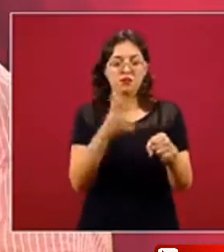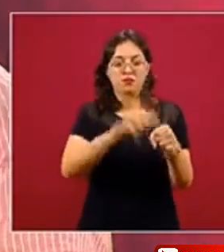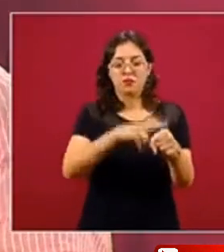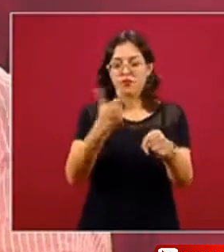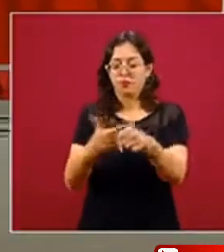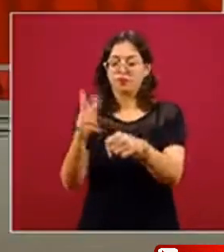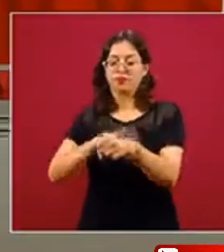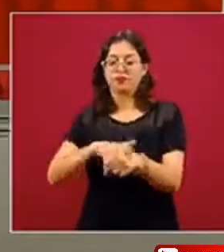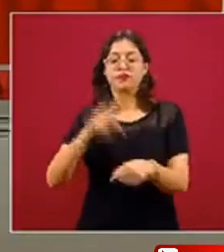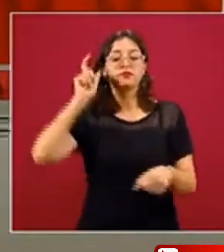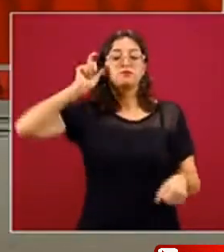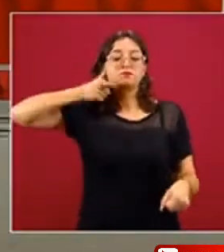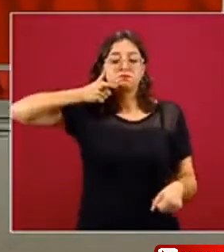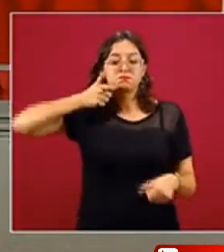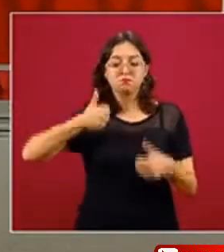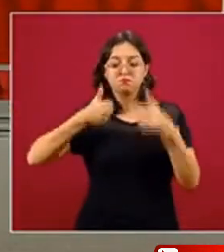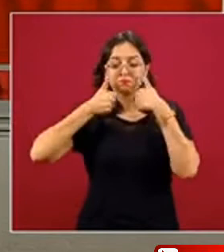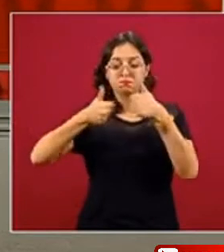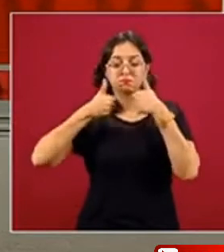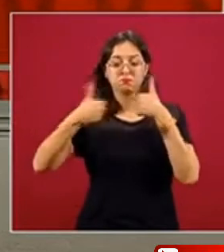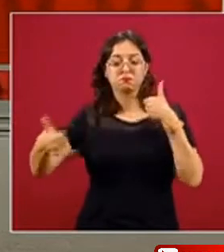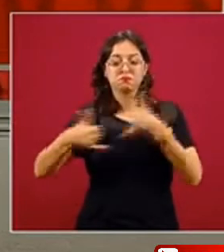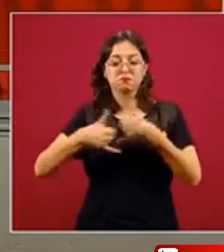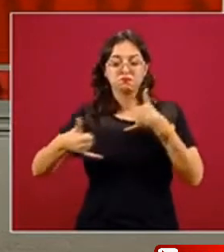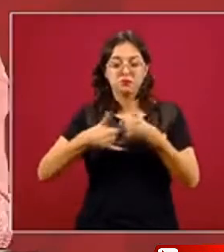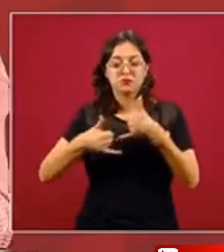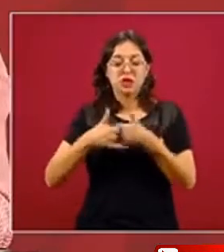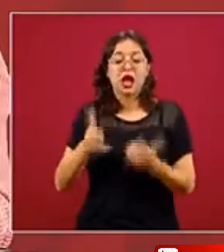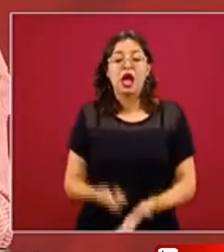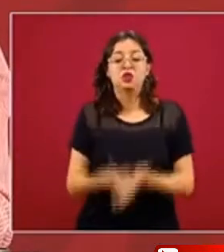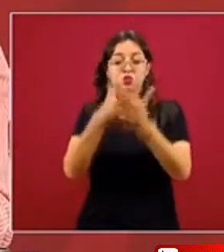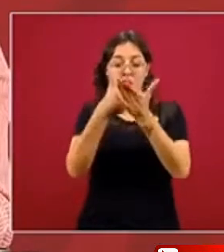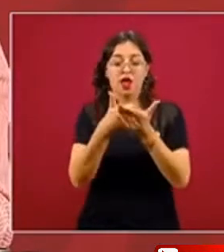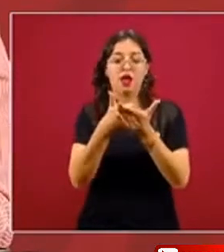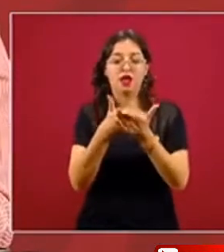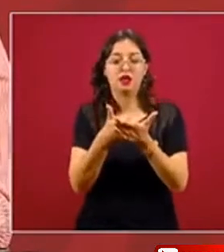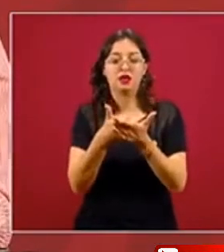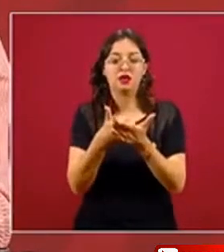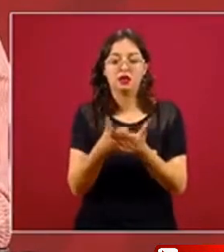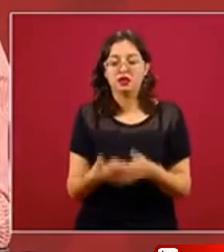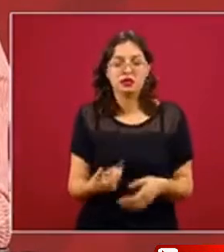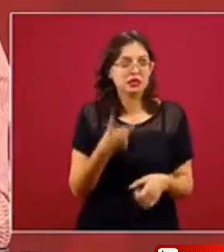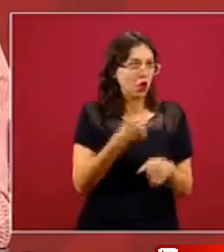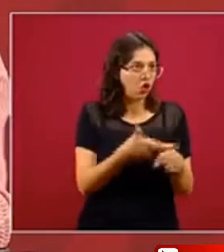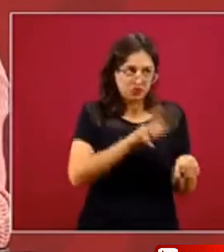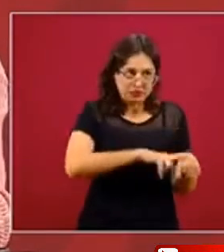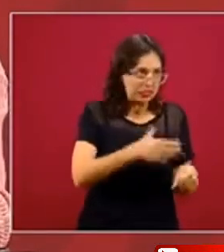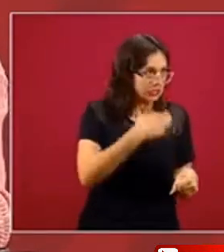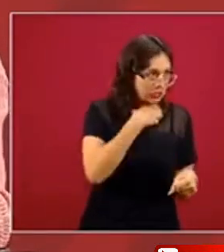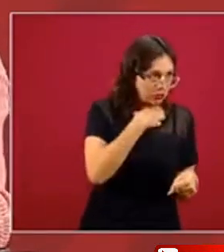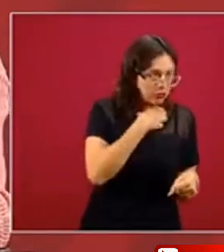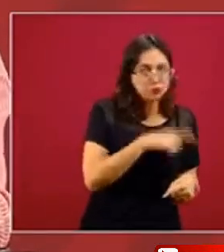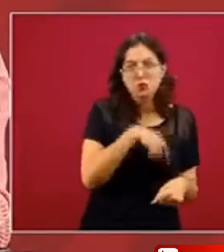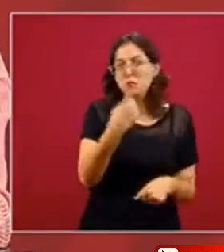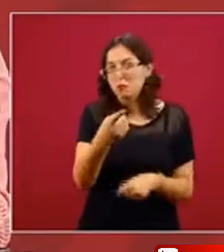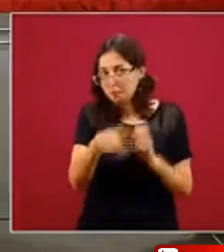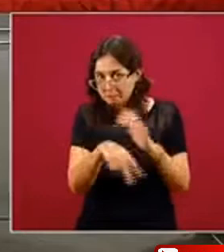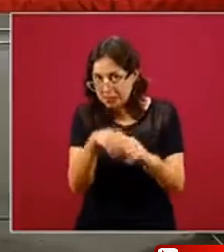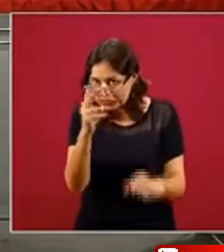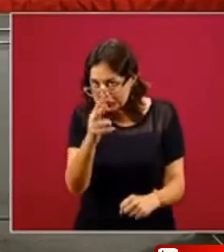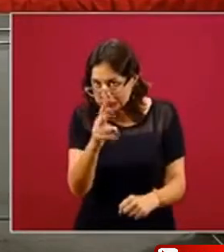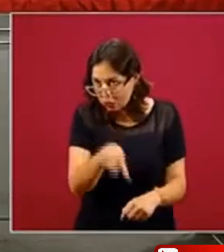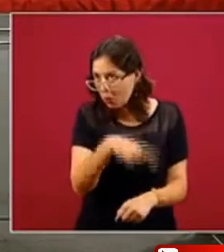de atención telefónica que permiten justamente eso. ¿Qué hospital está vacío? ¿Qué hospital está lleno?